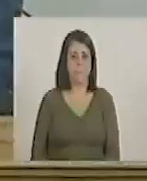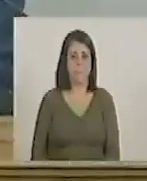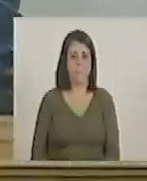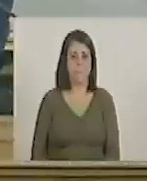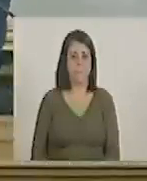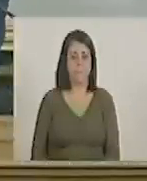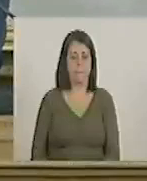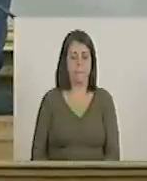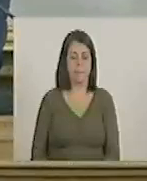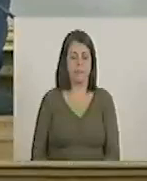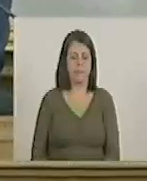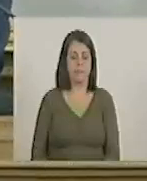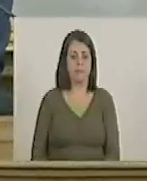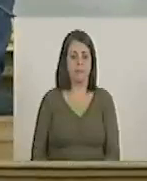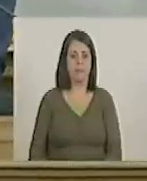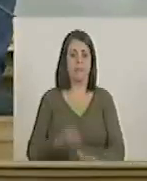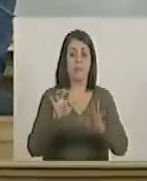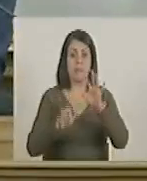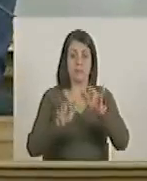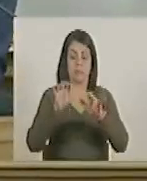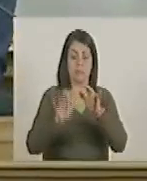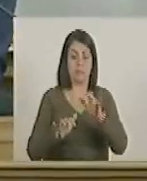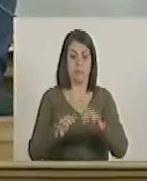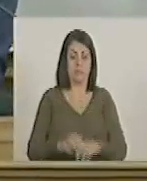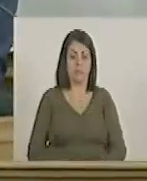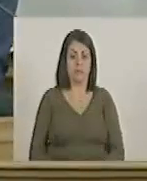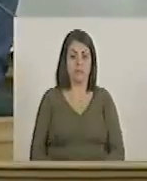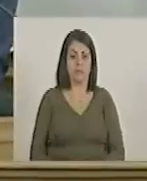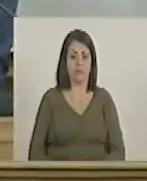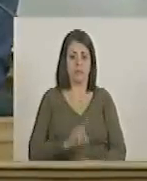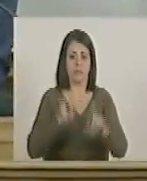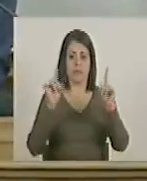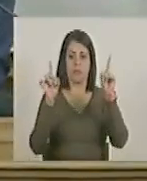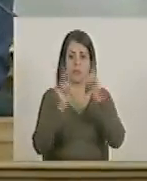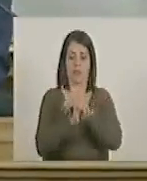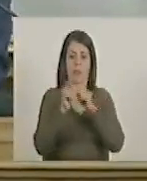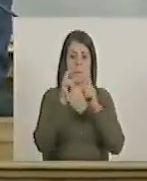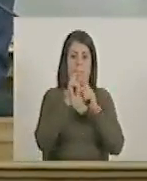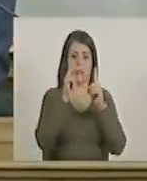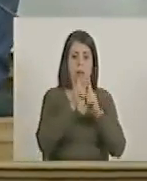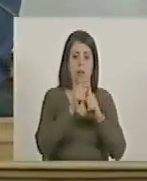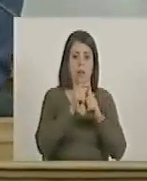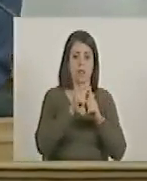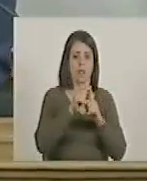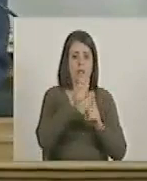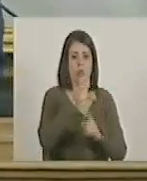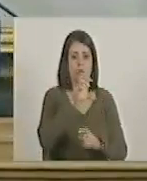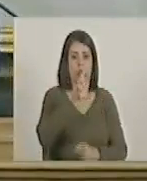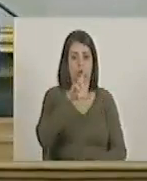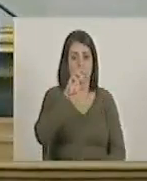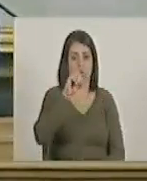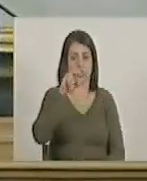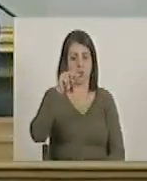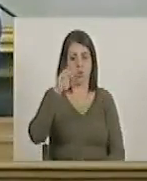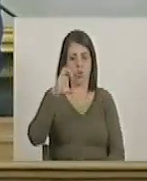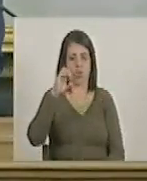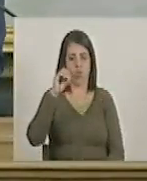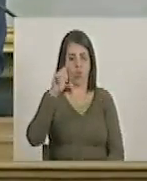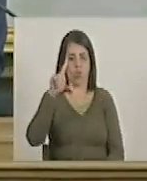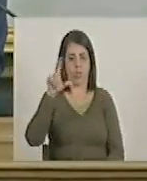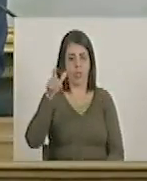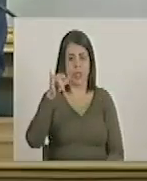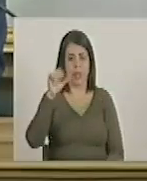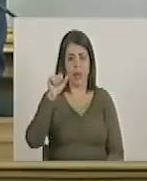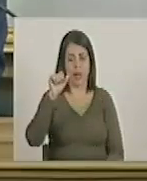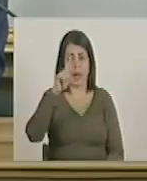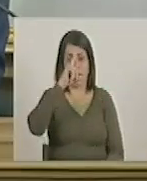Okay. Secretaria, vamos a cambiar entonces la palabra cronológica por mental, correcto.